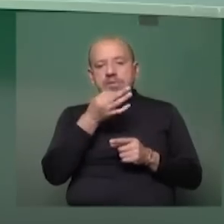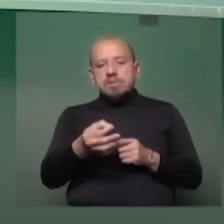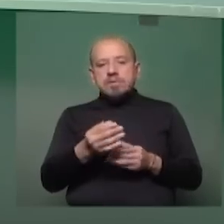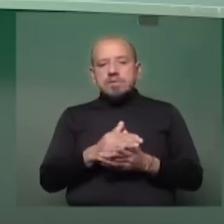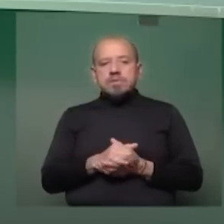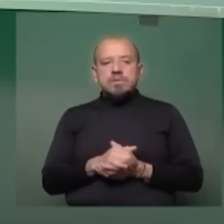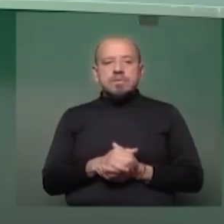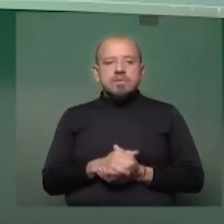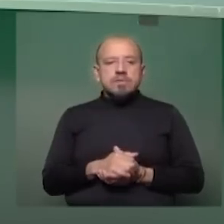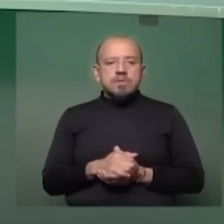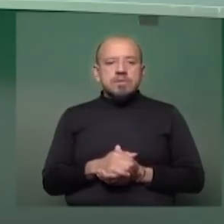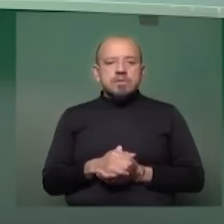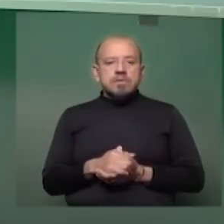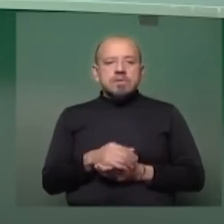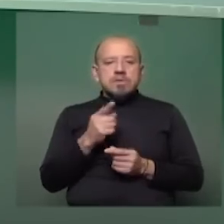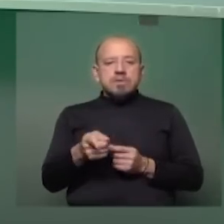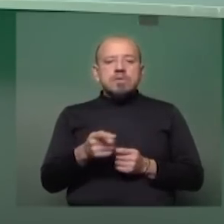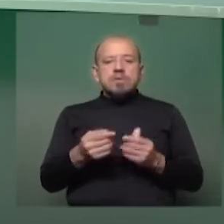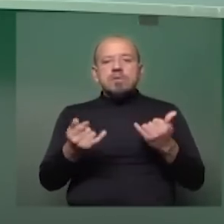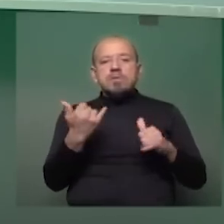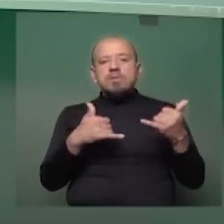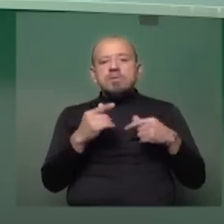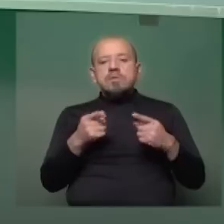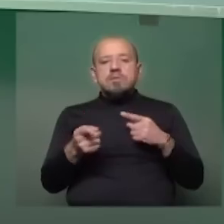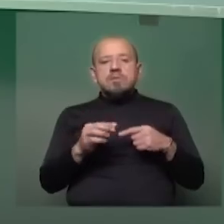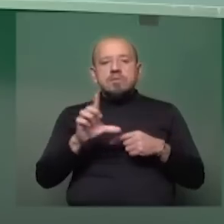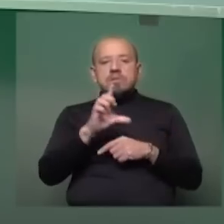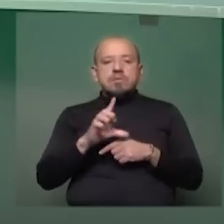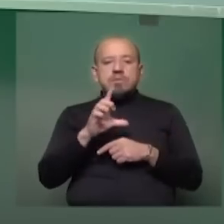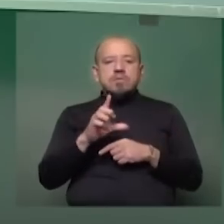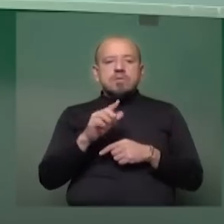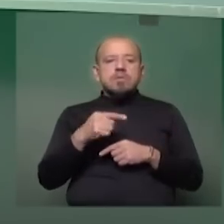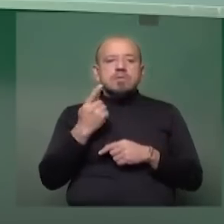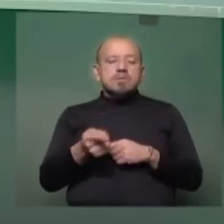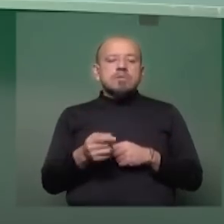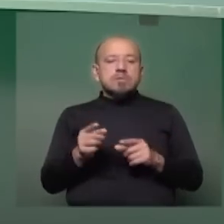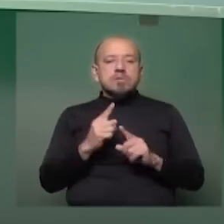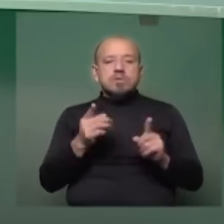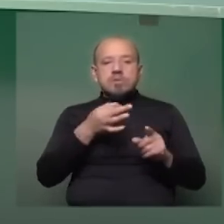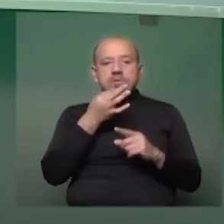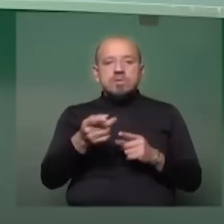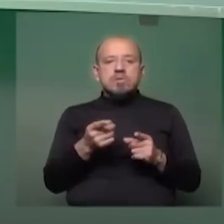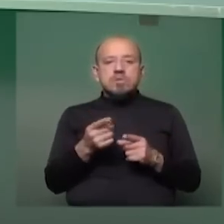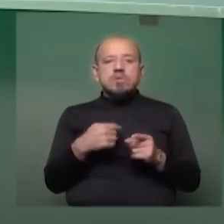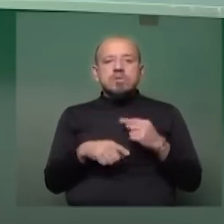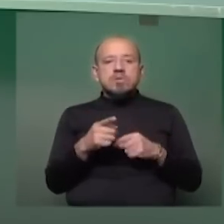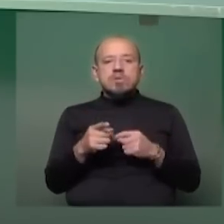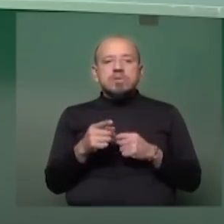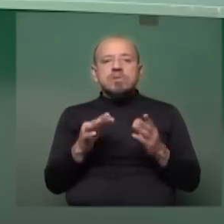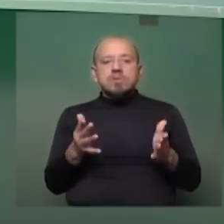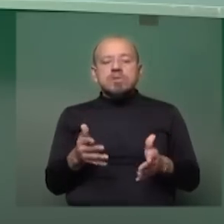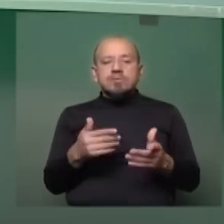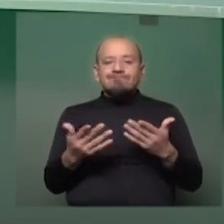posteriormente secundaria solicitó esa información a los liceos por otra vía y sin mencionar el origen y esto generó